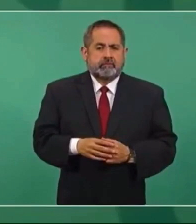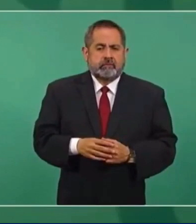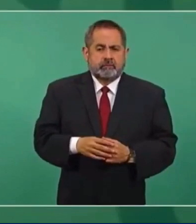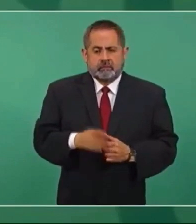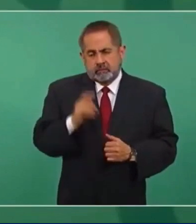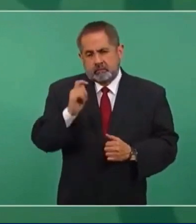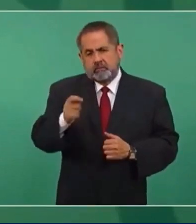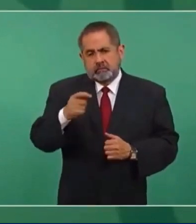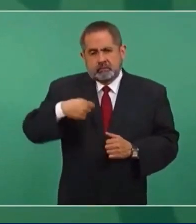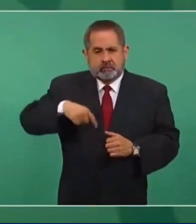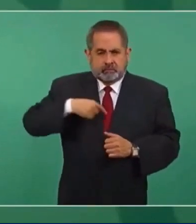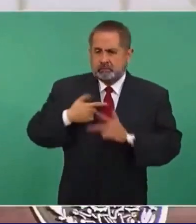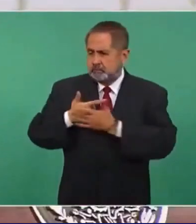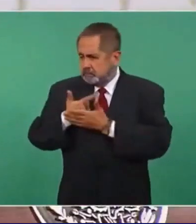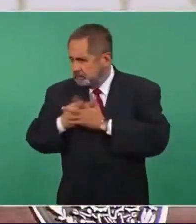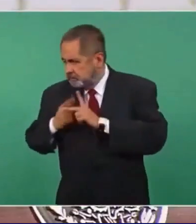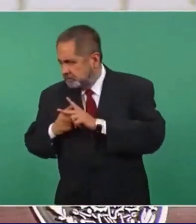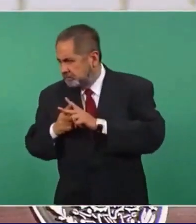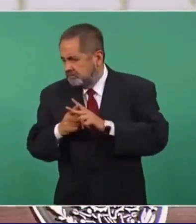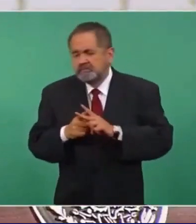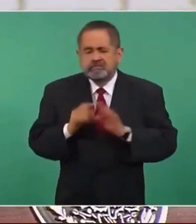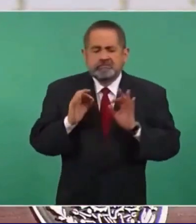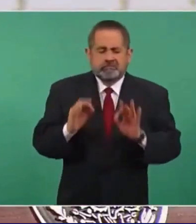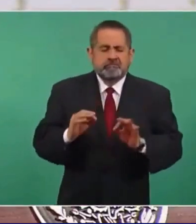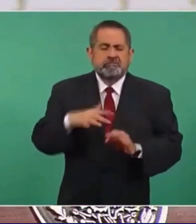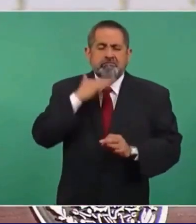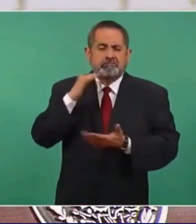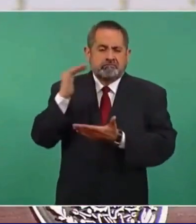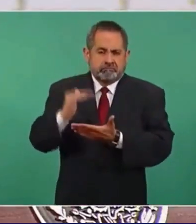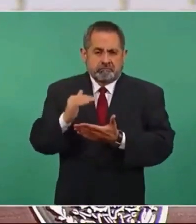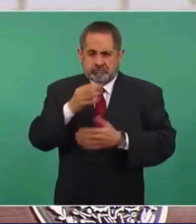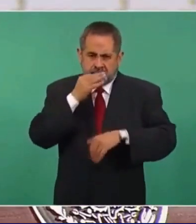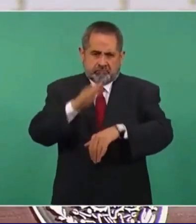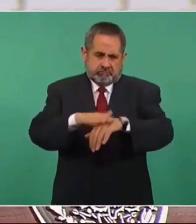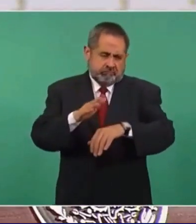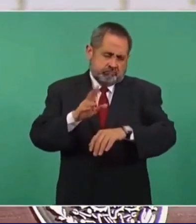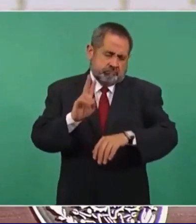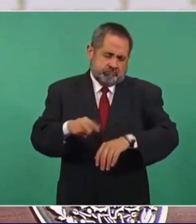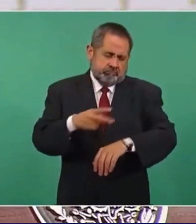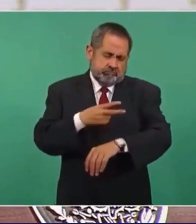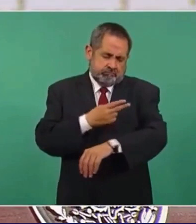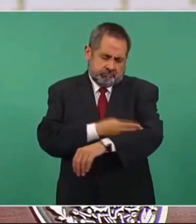de acuerdo a nuestros datos, también para ser honestos.